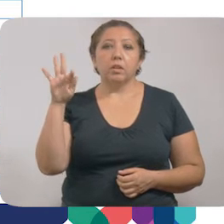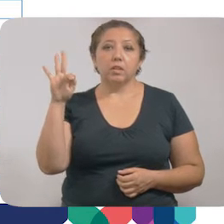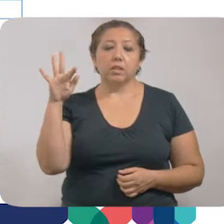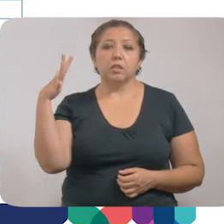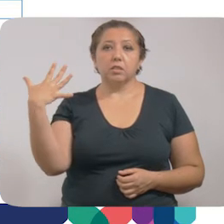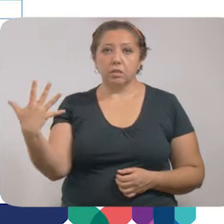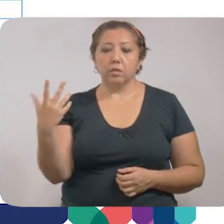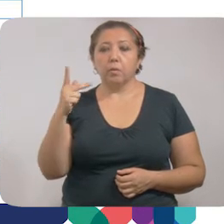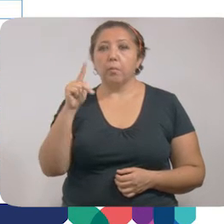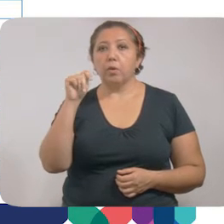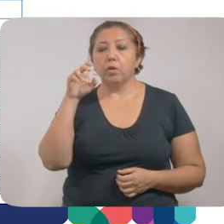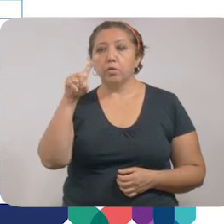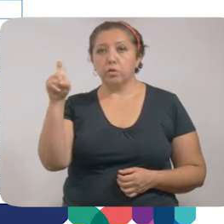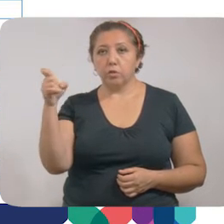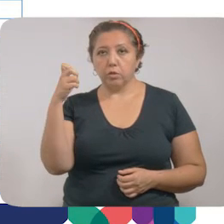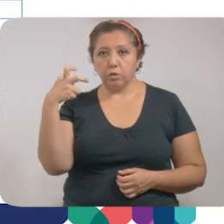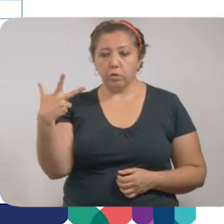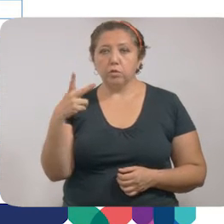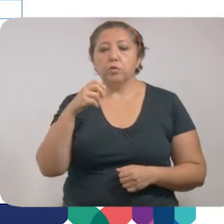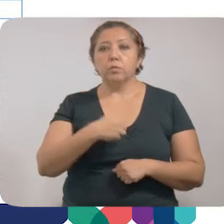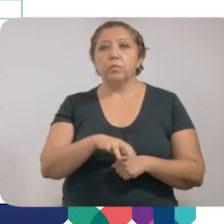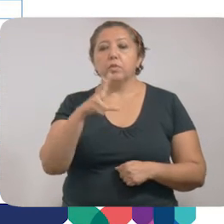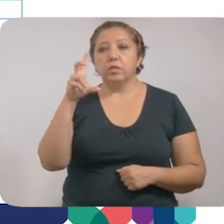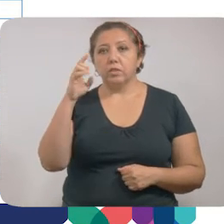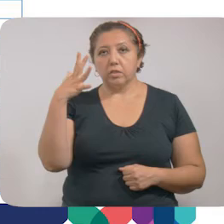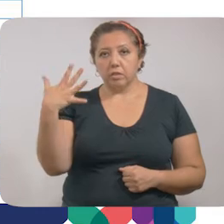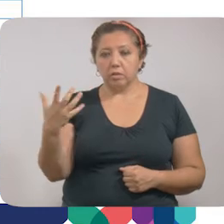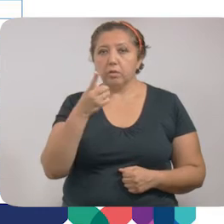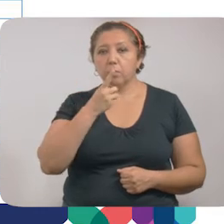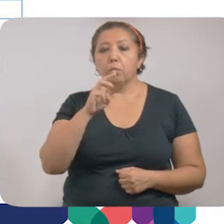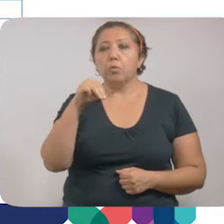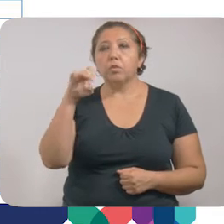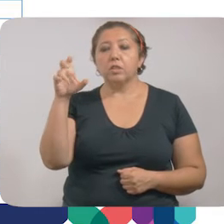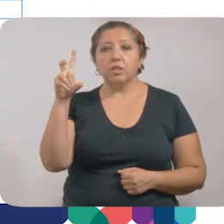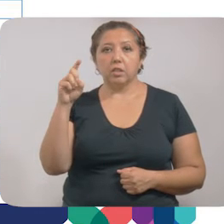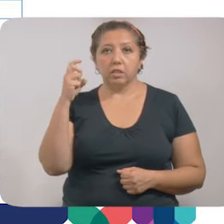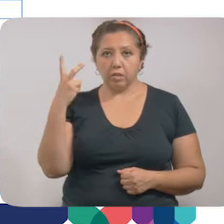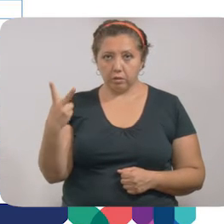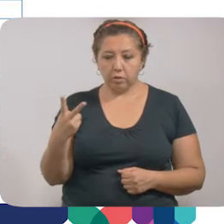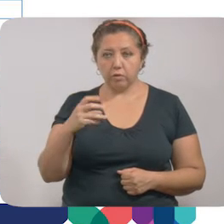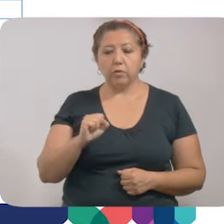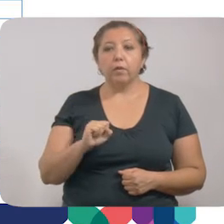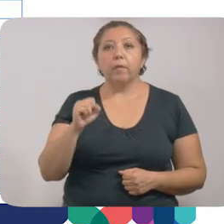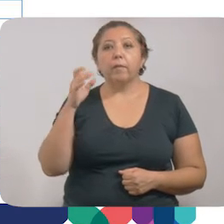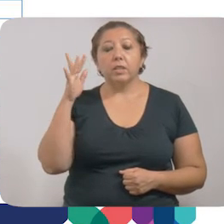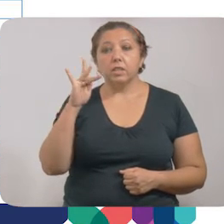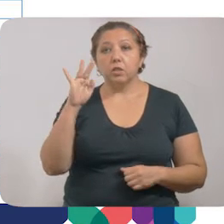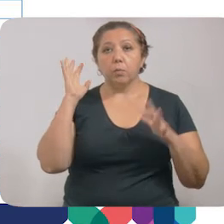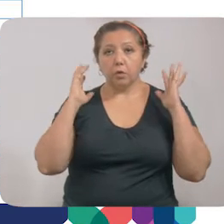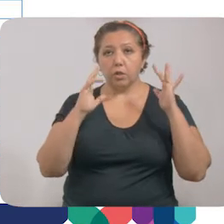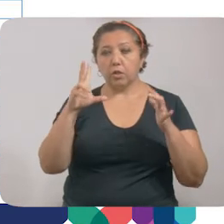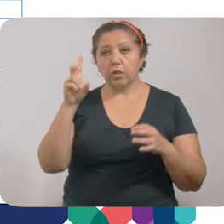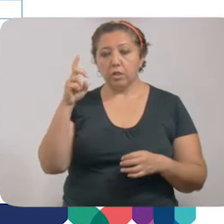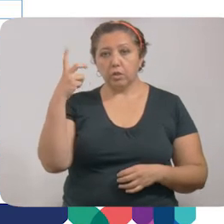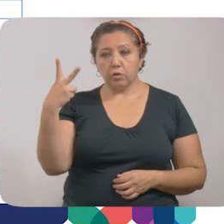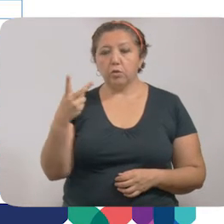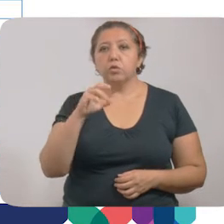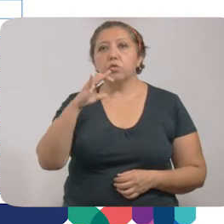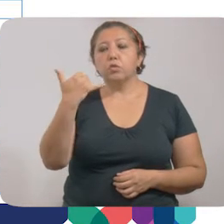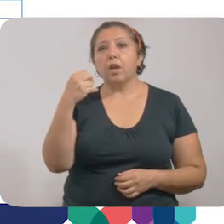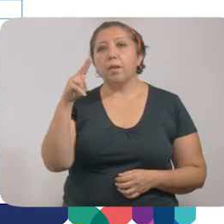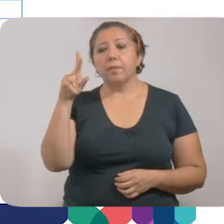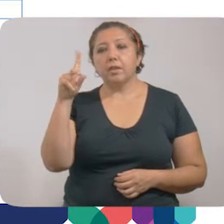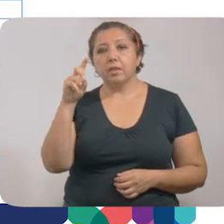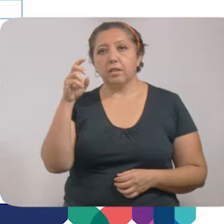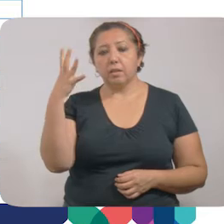45, Polígono 108, 35, Mursay 32, Francisco de Montejo 31 casos, Yucalpetén